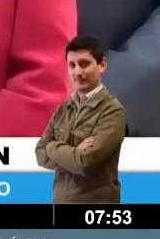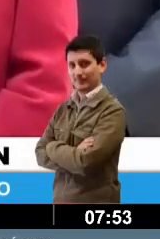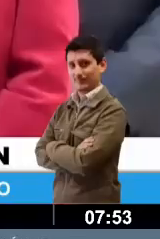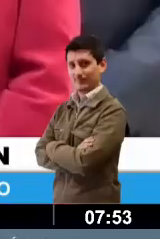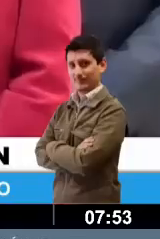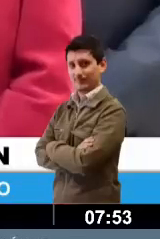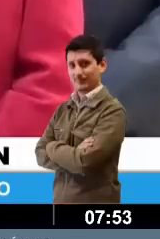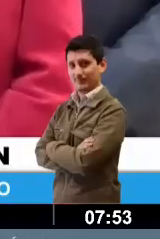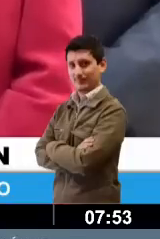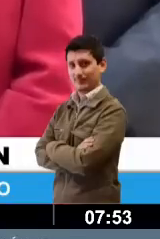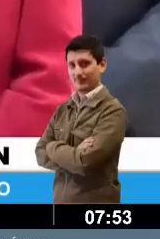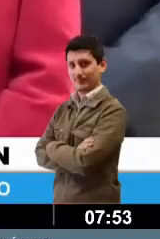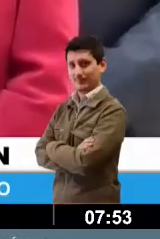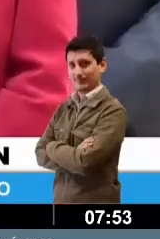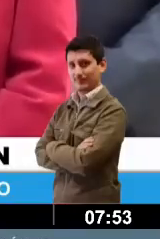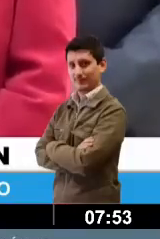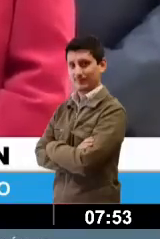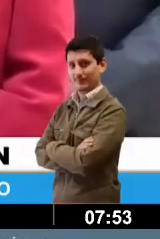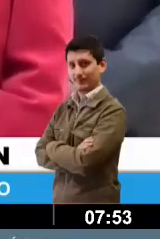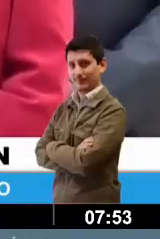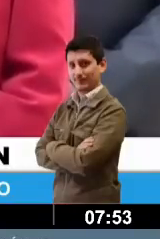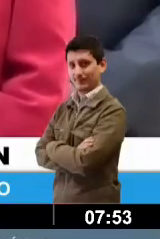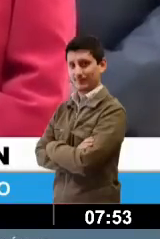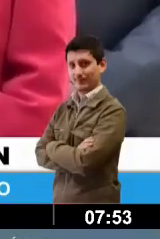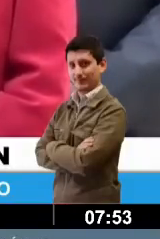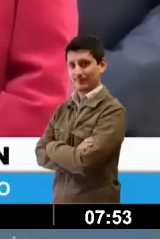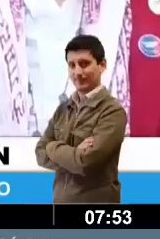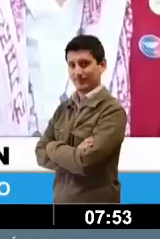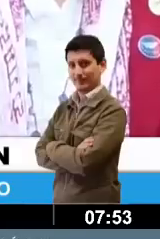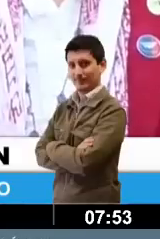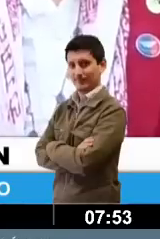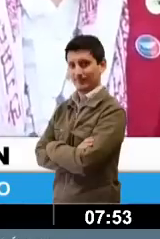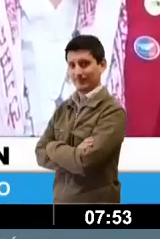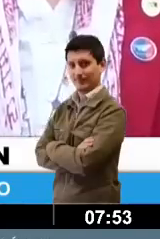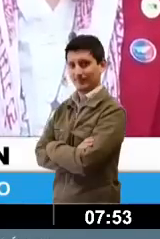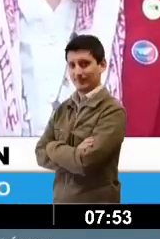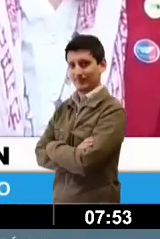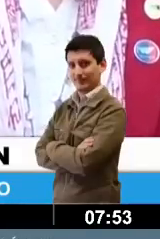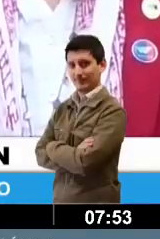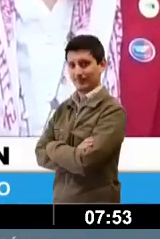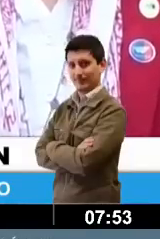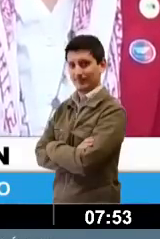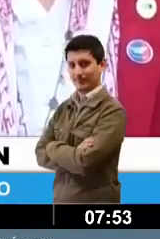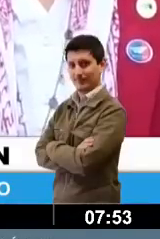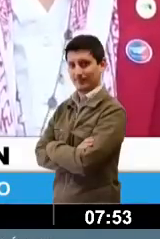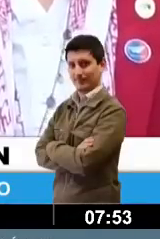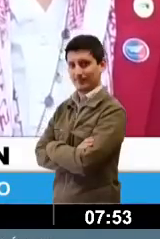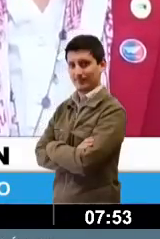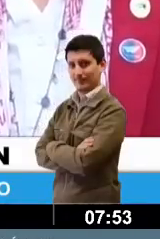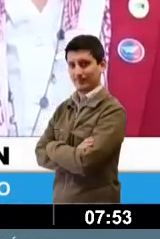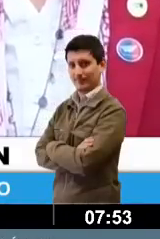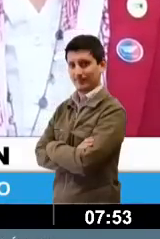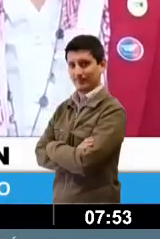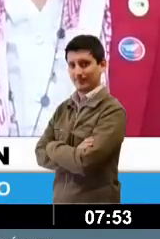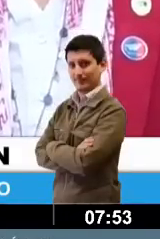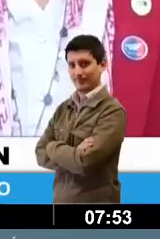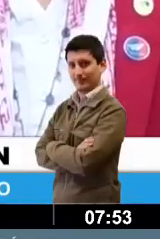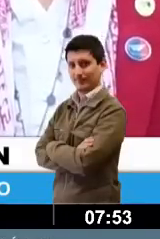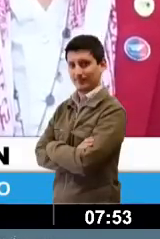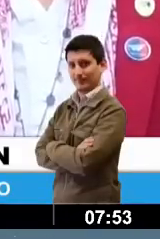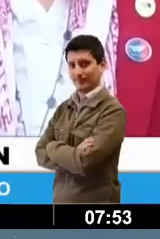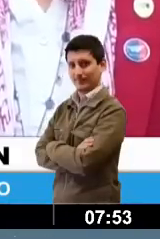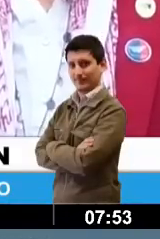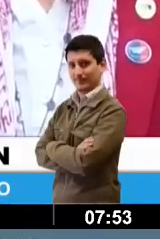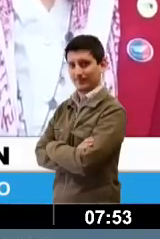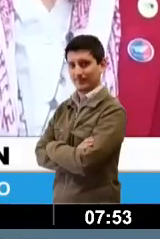contrato, y otros 71 mil millones de servicios pagados que en realidad no se habrían realizado. El diputado de Renovación